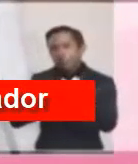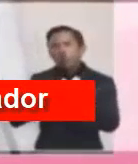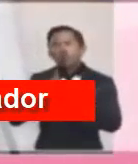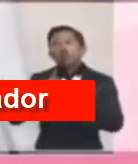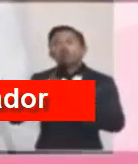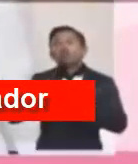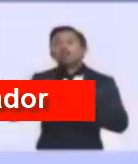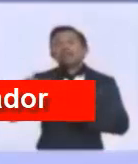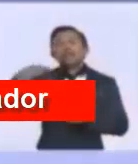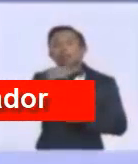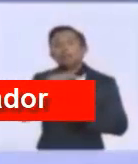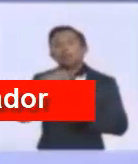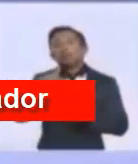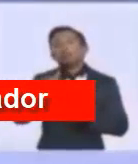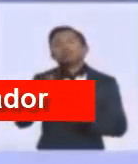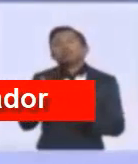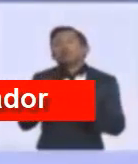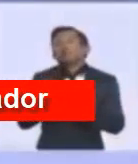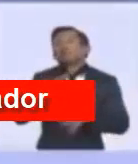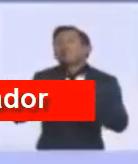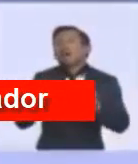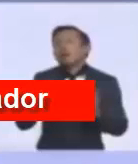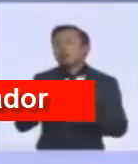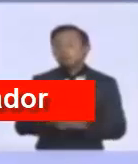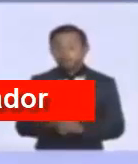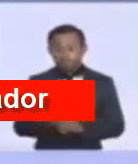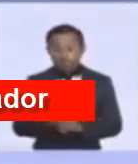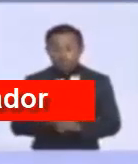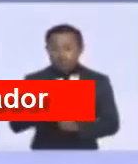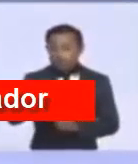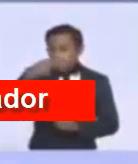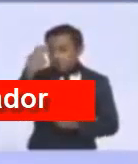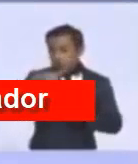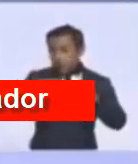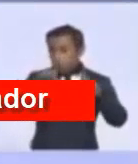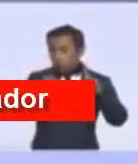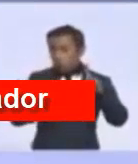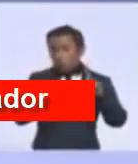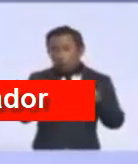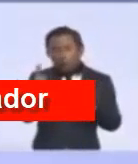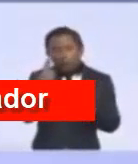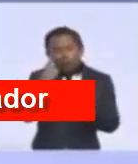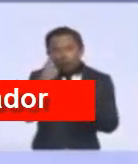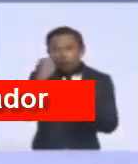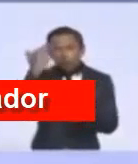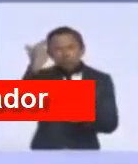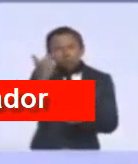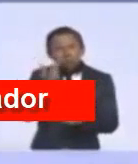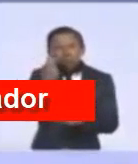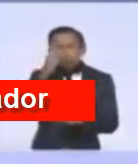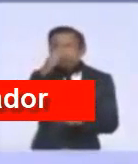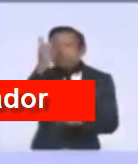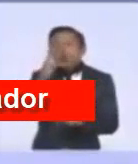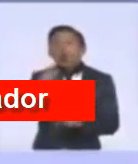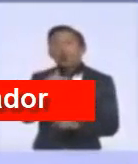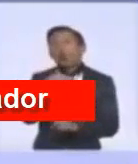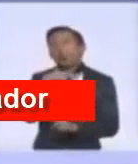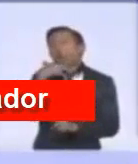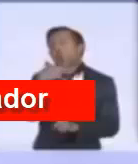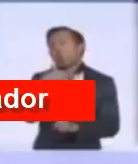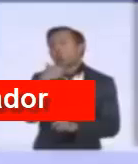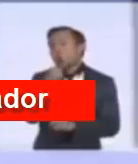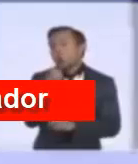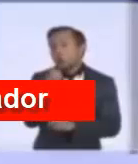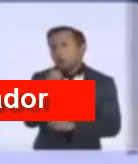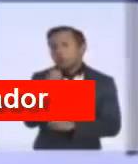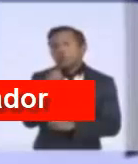disfrutar de conocer un poco más a los candidatos y las propuestas y poder ver quiénes están asociados en